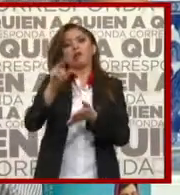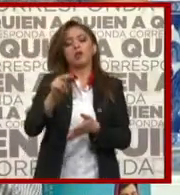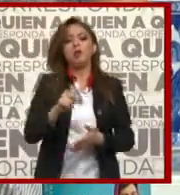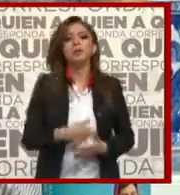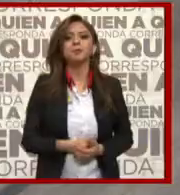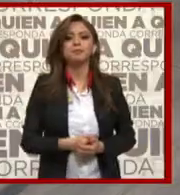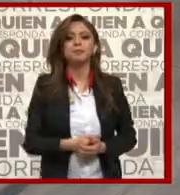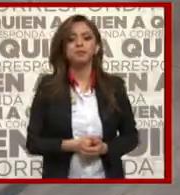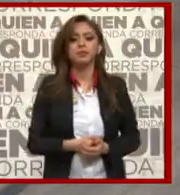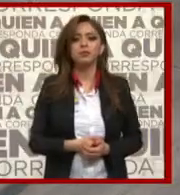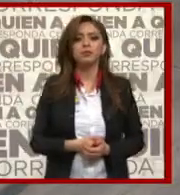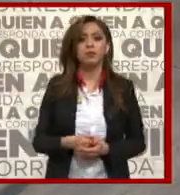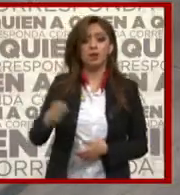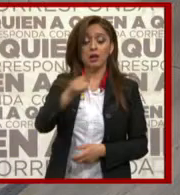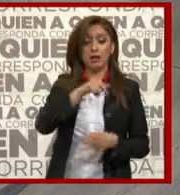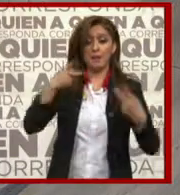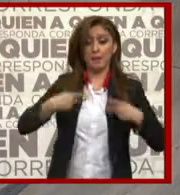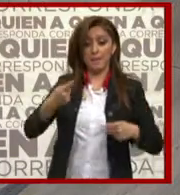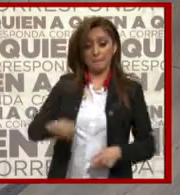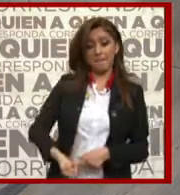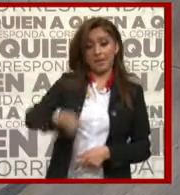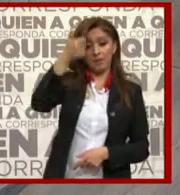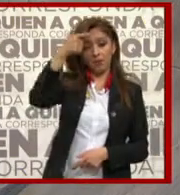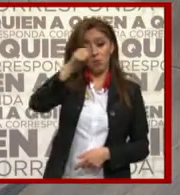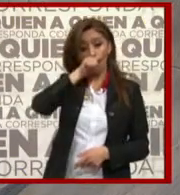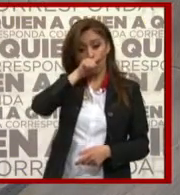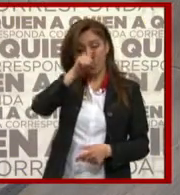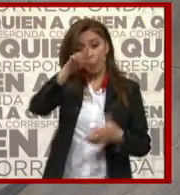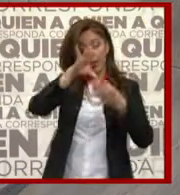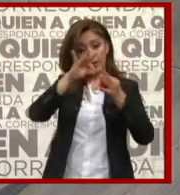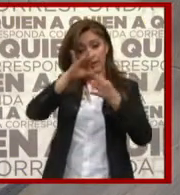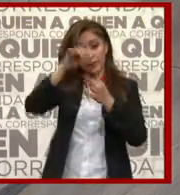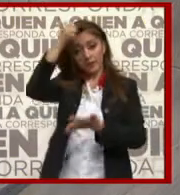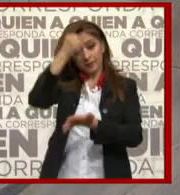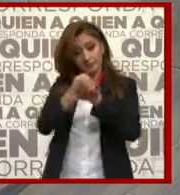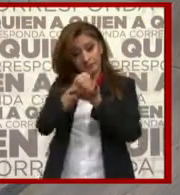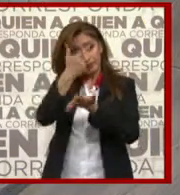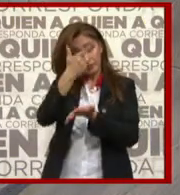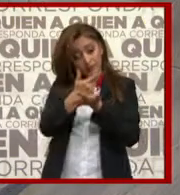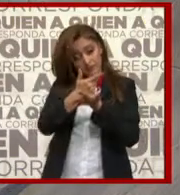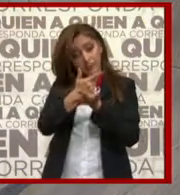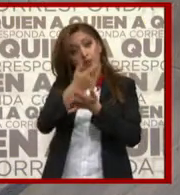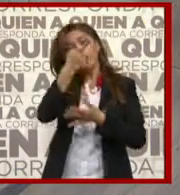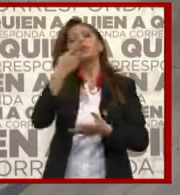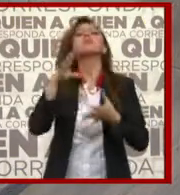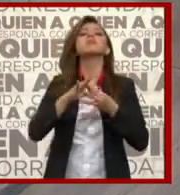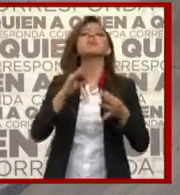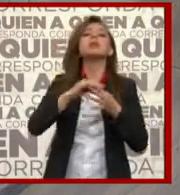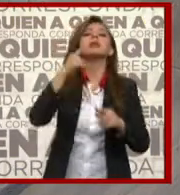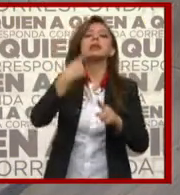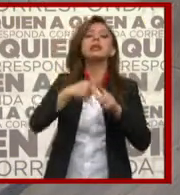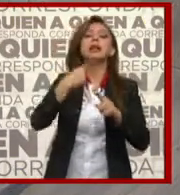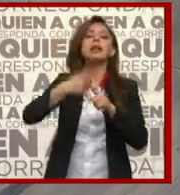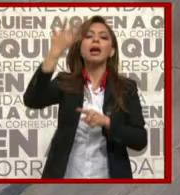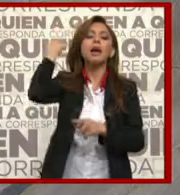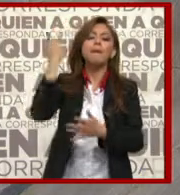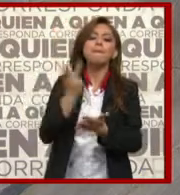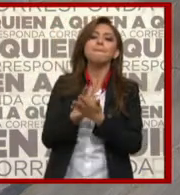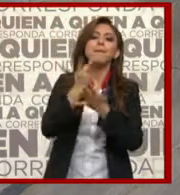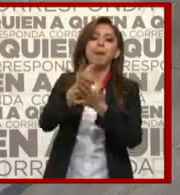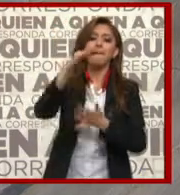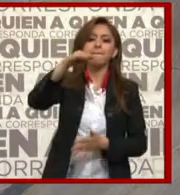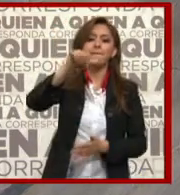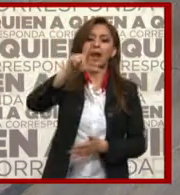Jorge y los primeros que nos escriban a tu Twitter a quien corresponda y a Jorge Garralda y nos digan con quién compartió el premio Nobel